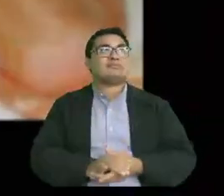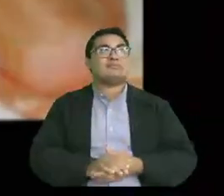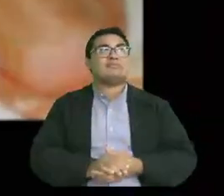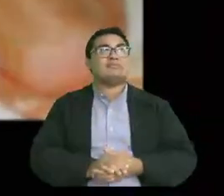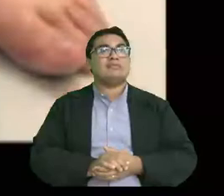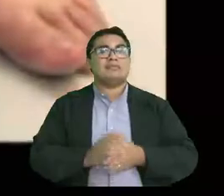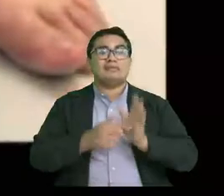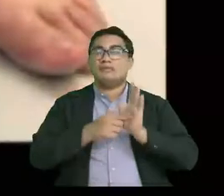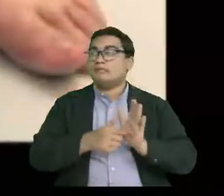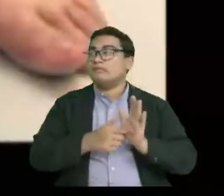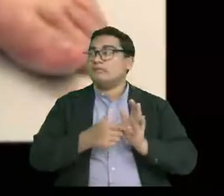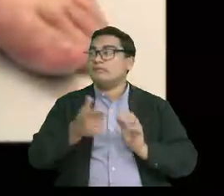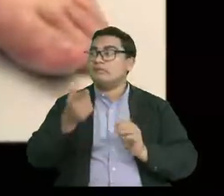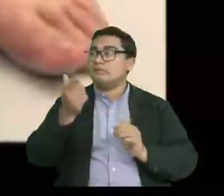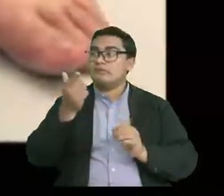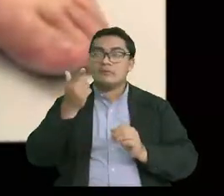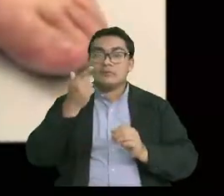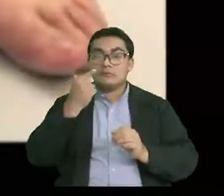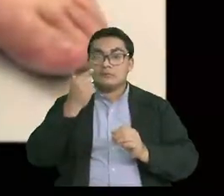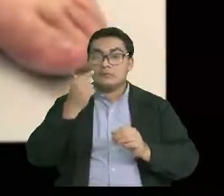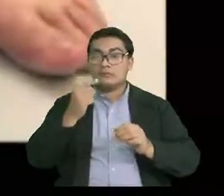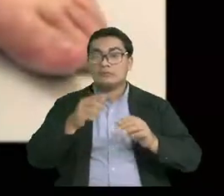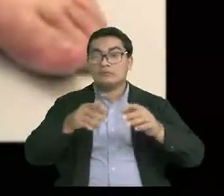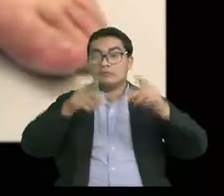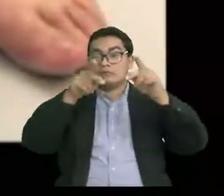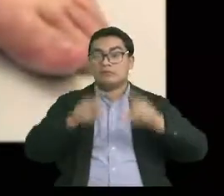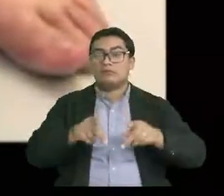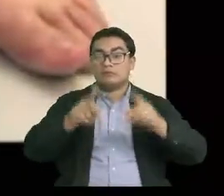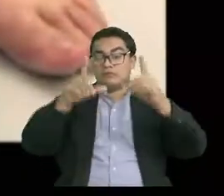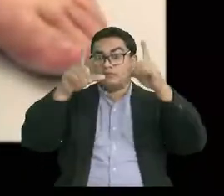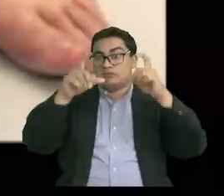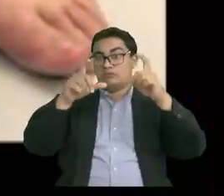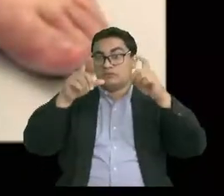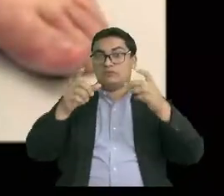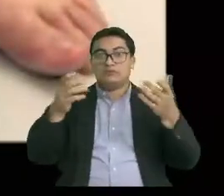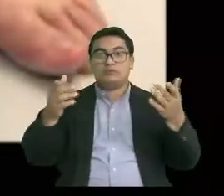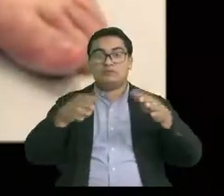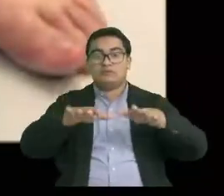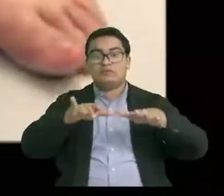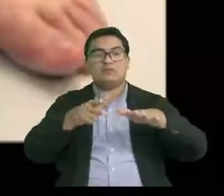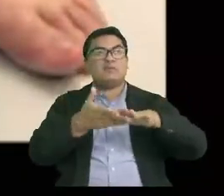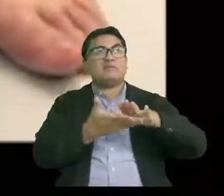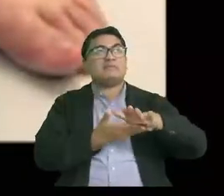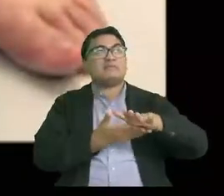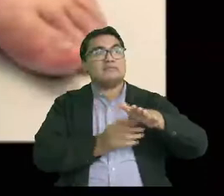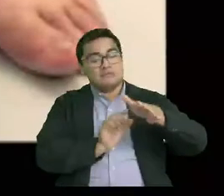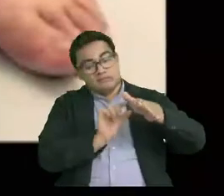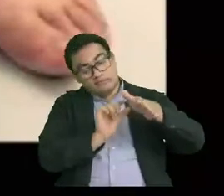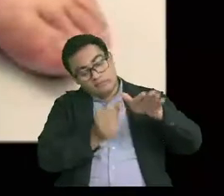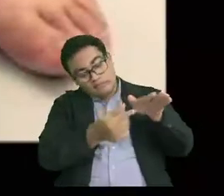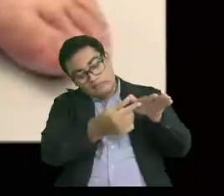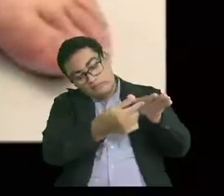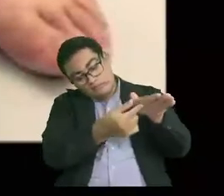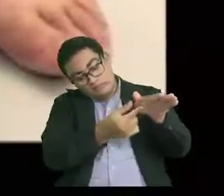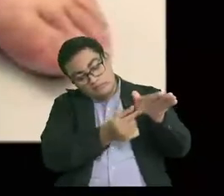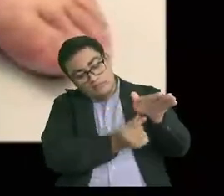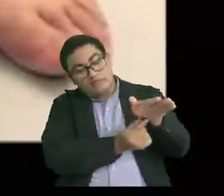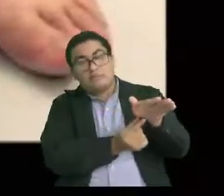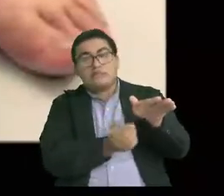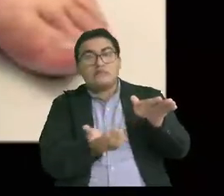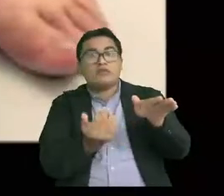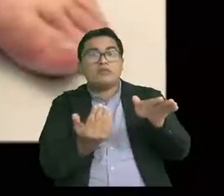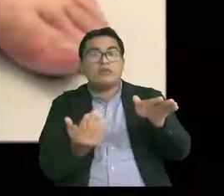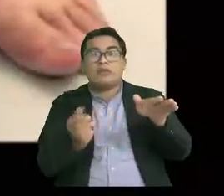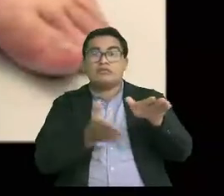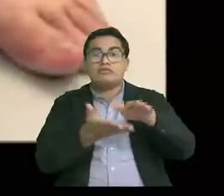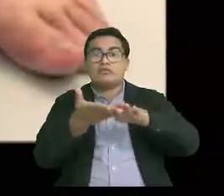Por ejemplo, ahí estamos viendo una gráfica de una persona, sí, pie plano. No se le mira mucho el arco, entonces, en la planta de los pies.